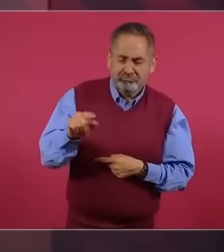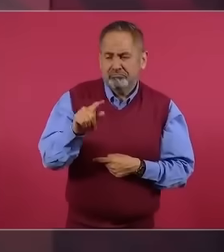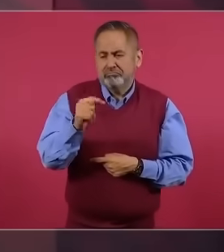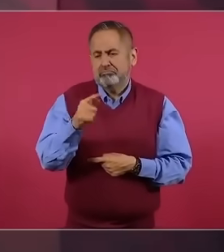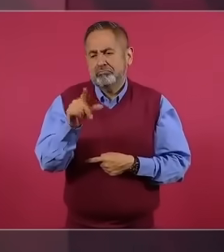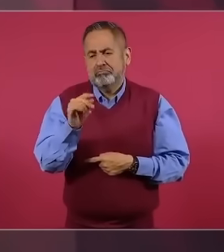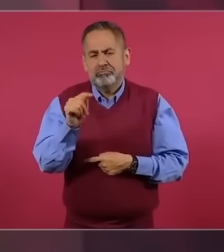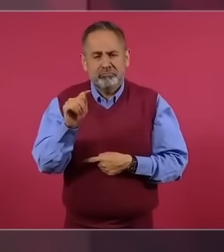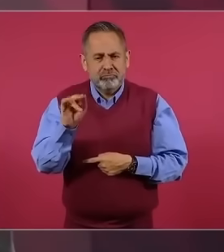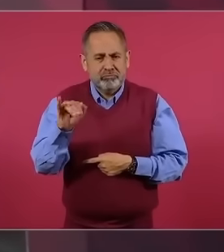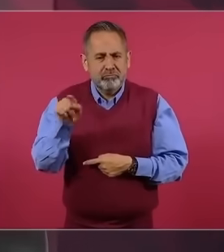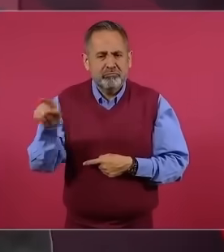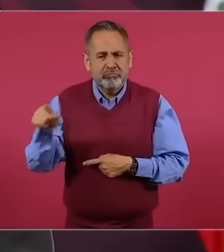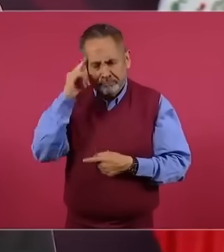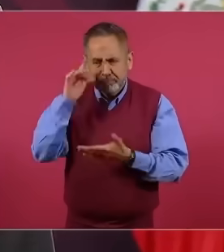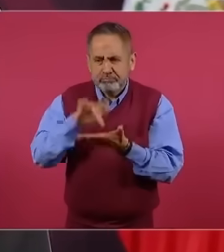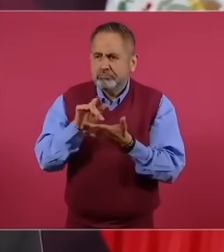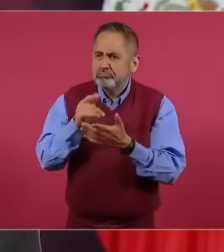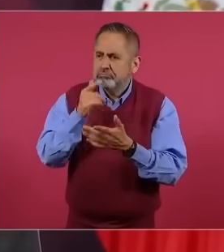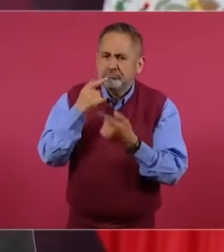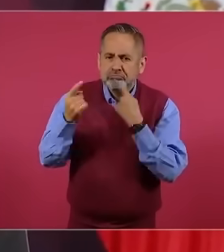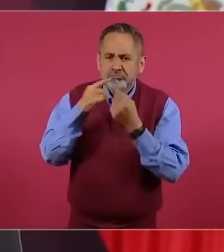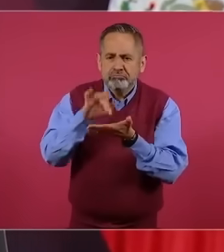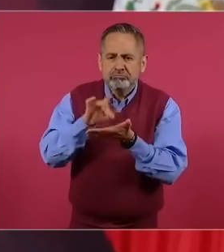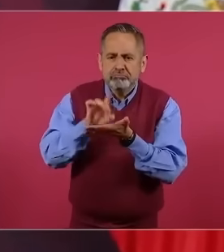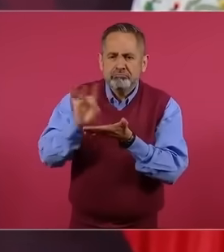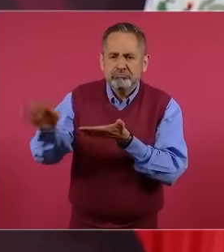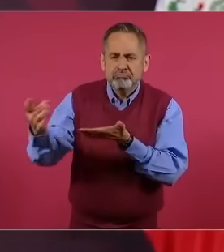Tolstoy se escribía con Gandhi.